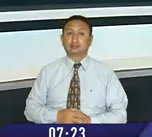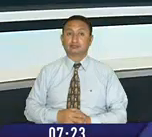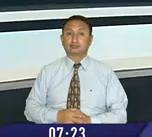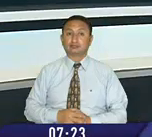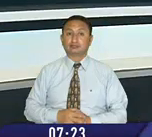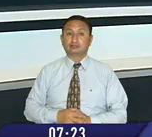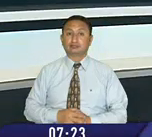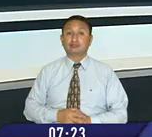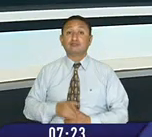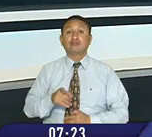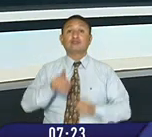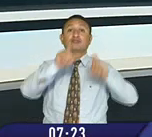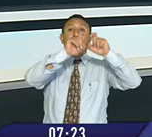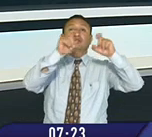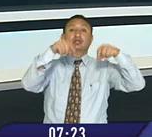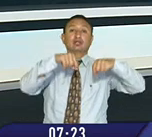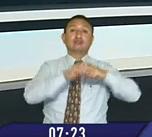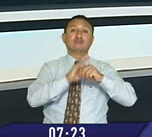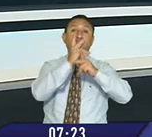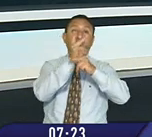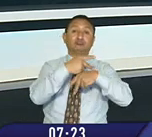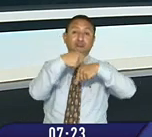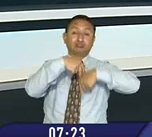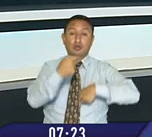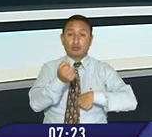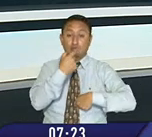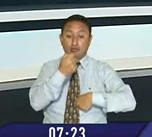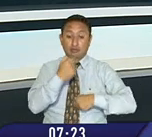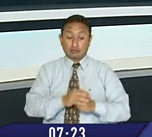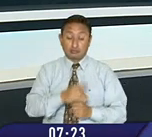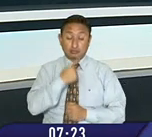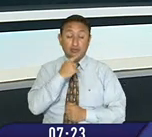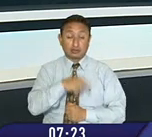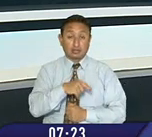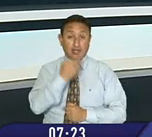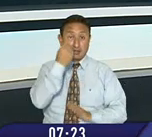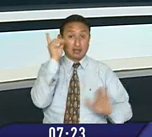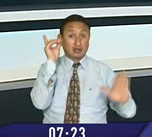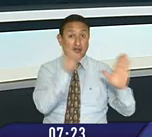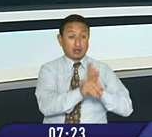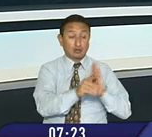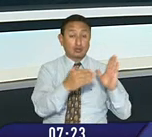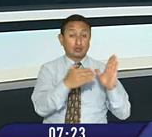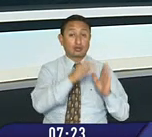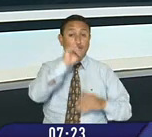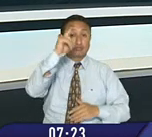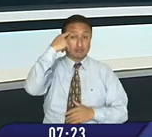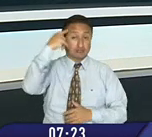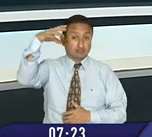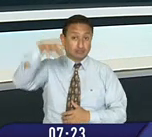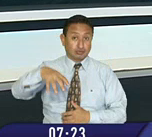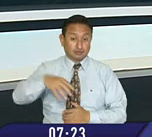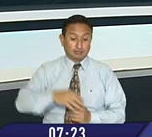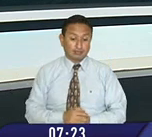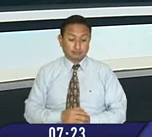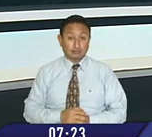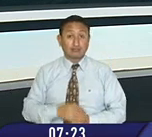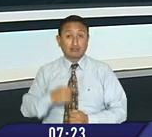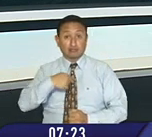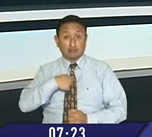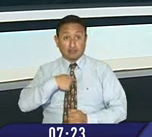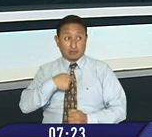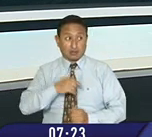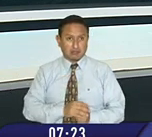Y una empresa dedicada a la producción de medicamentos anuncia acciones legales contra el Estado ecuatoriano porque a pesar que le estaría